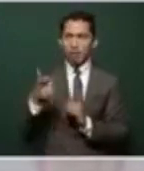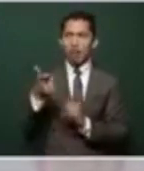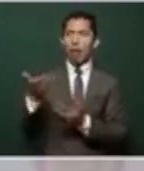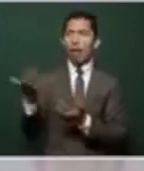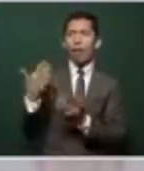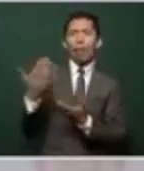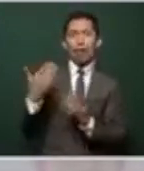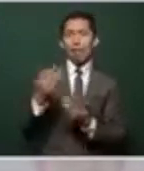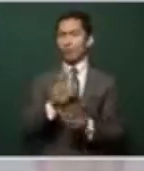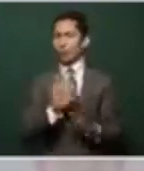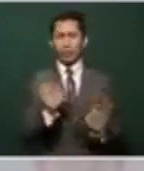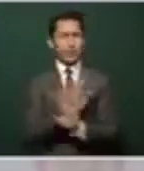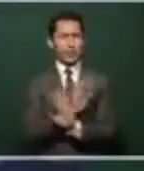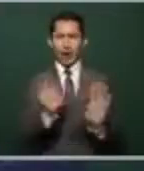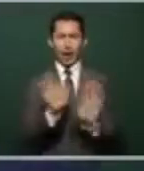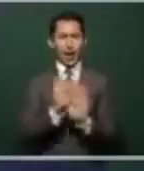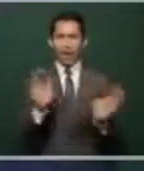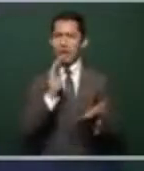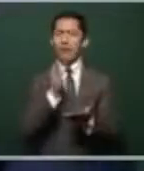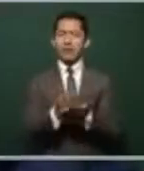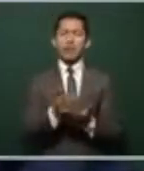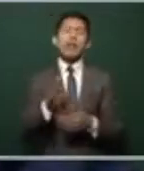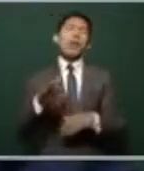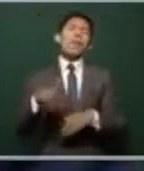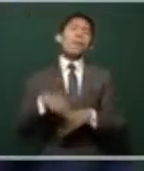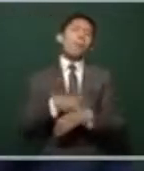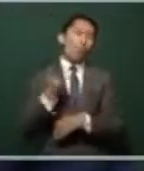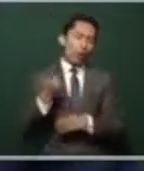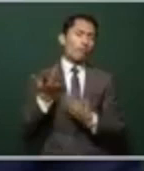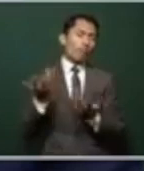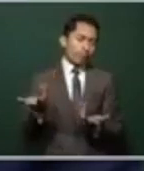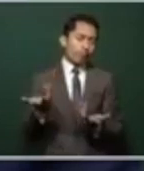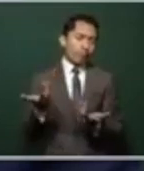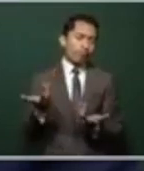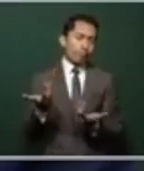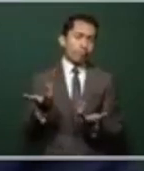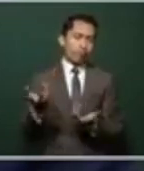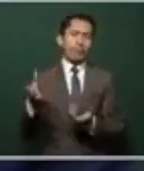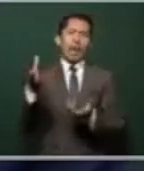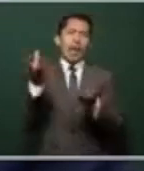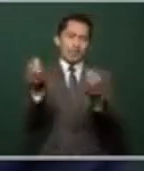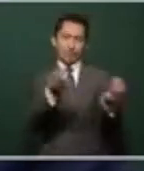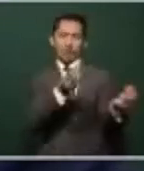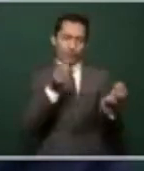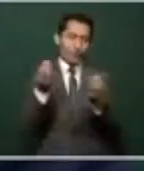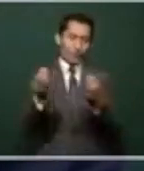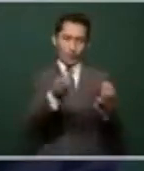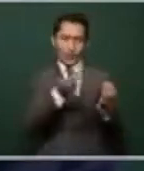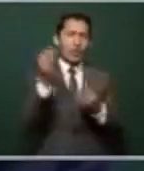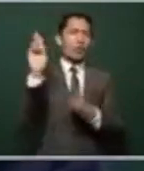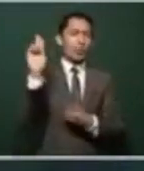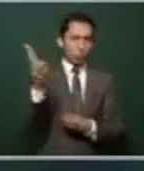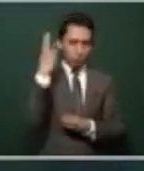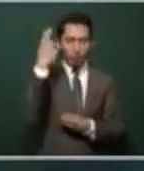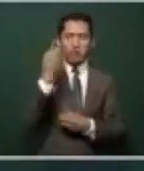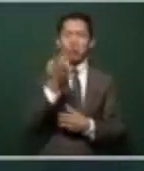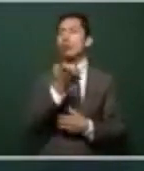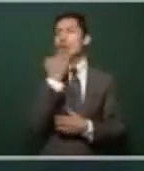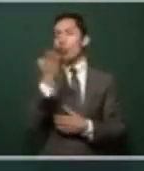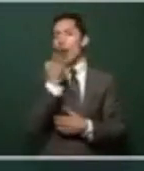porque en efecto en la mayoría de las universidades públicas se cobran